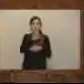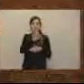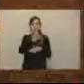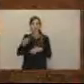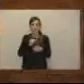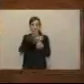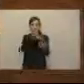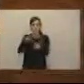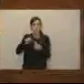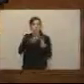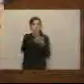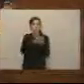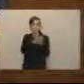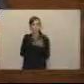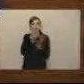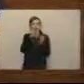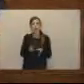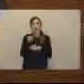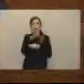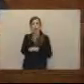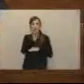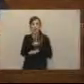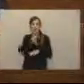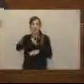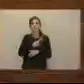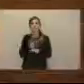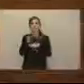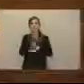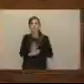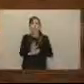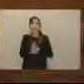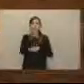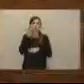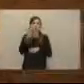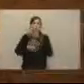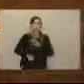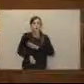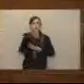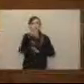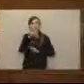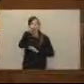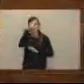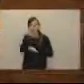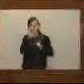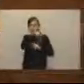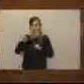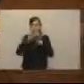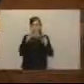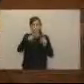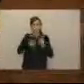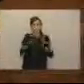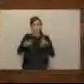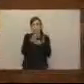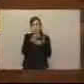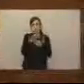Al igual que la interpelación, la moción que traemos a esta Cámara tiene su origen en la preocupación que los asturianos y el Grupo Popular tenemos por